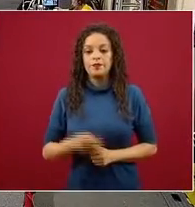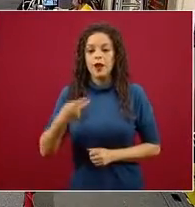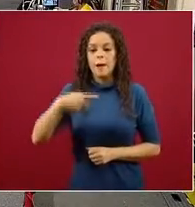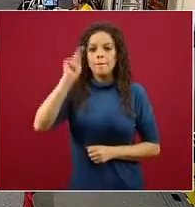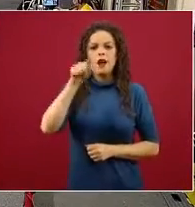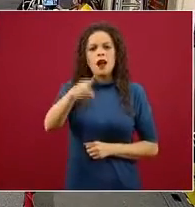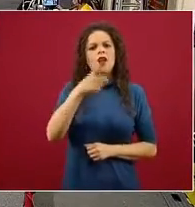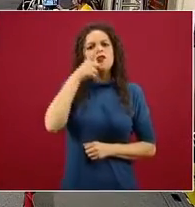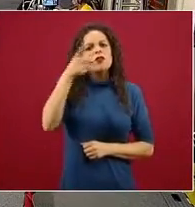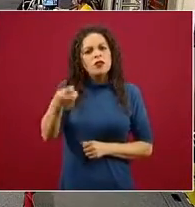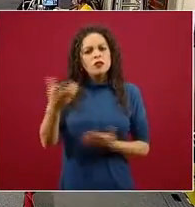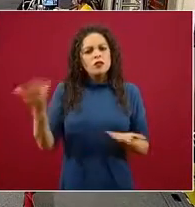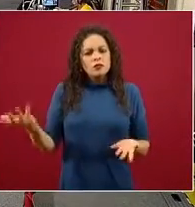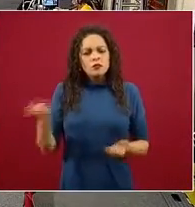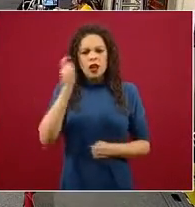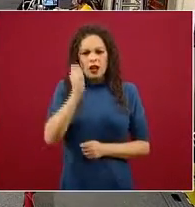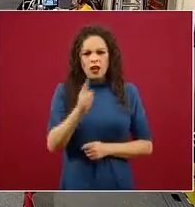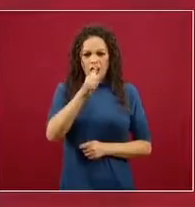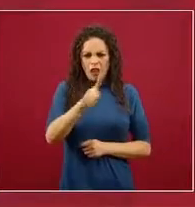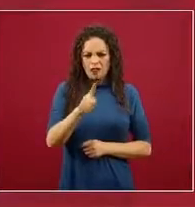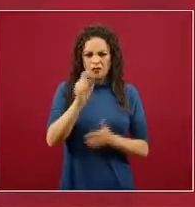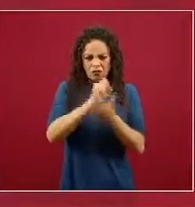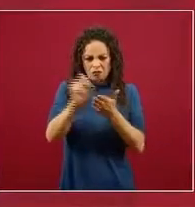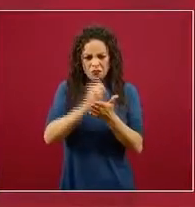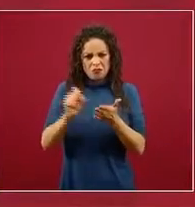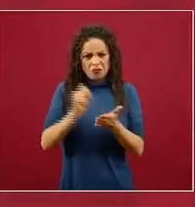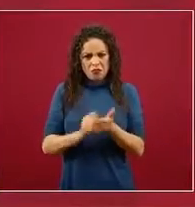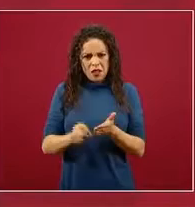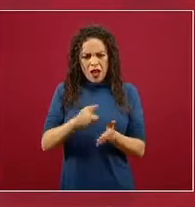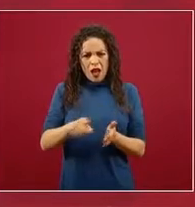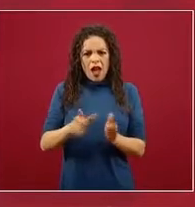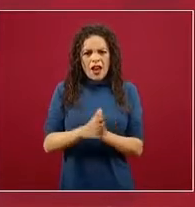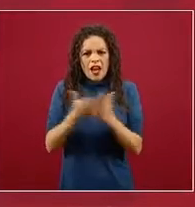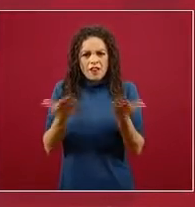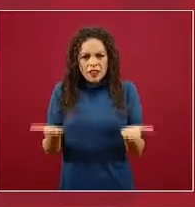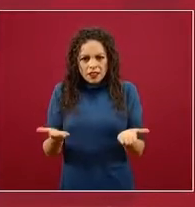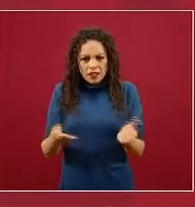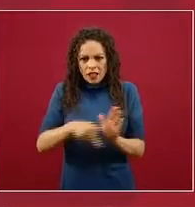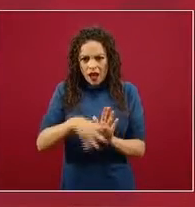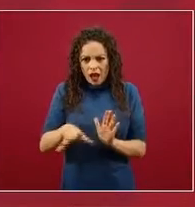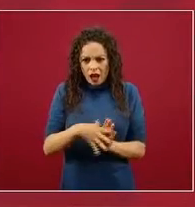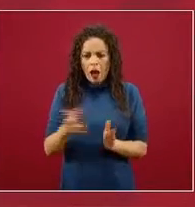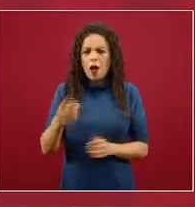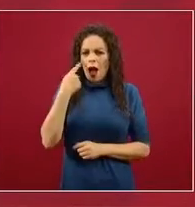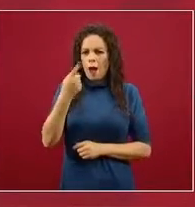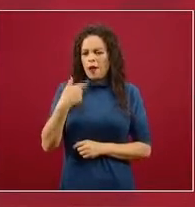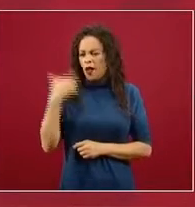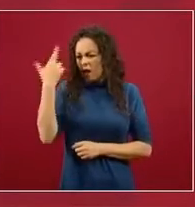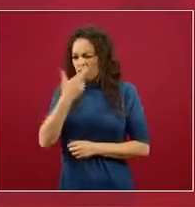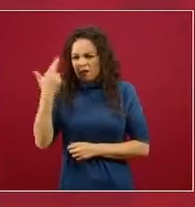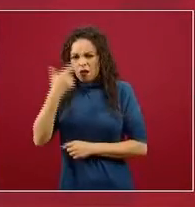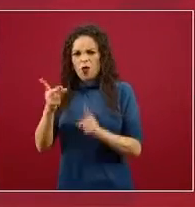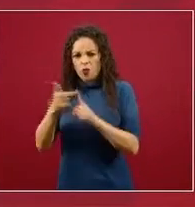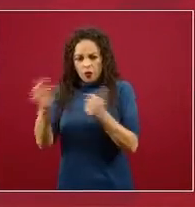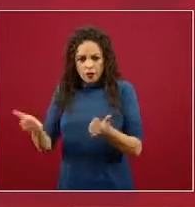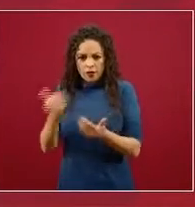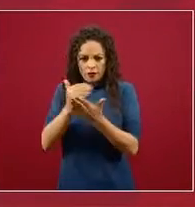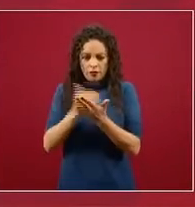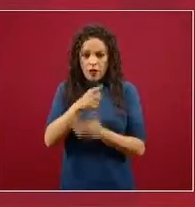de diabetes, no conozco el artículo, no lo he leído, pero lo voy a revisar ahora que lo menciona, pero tengamos en mente